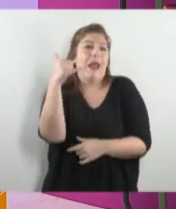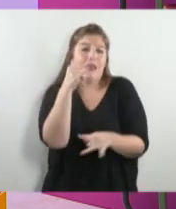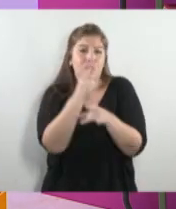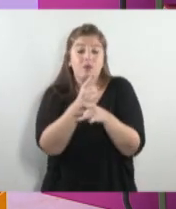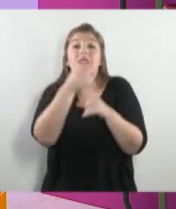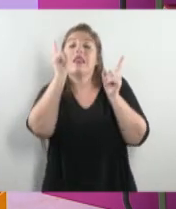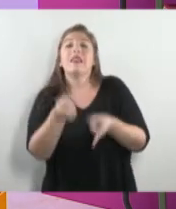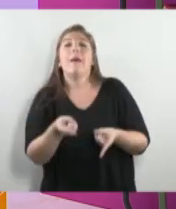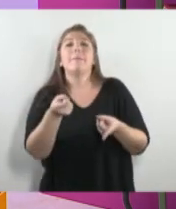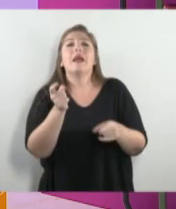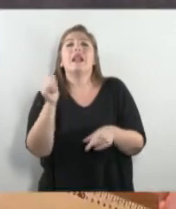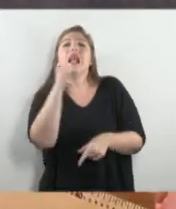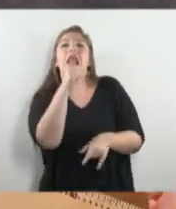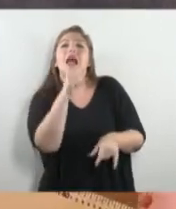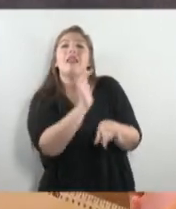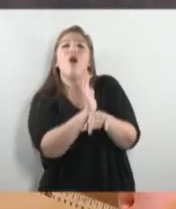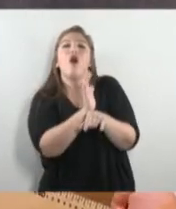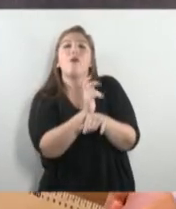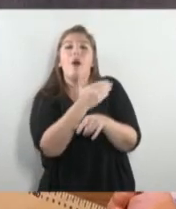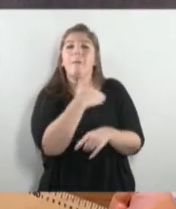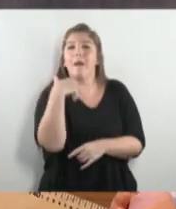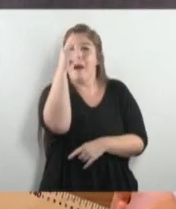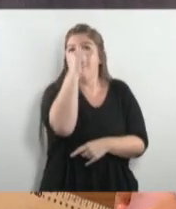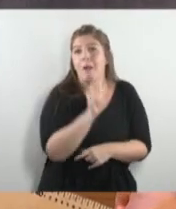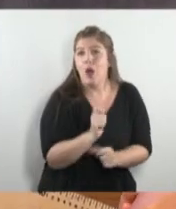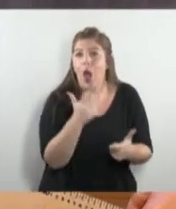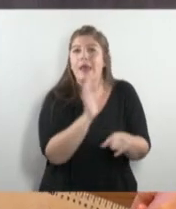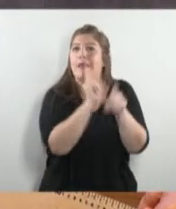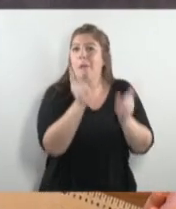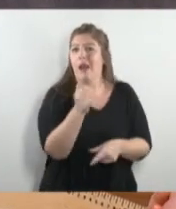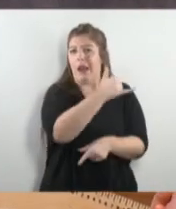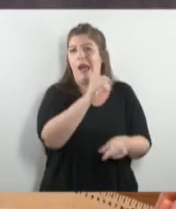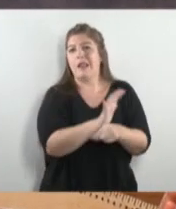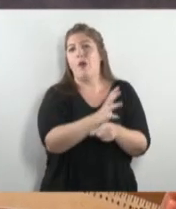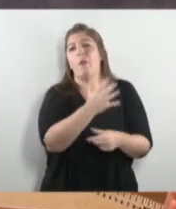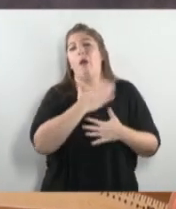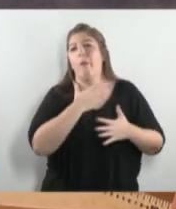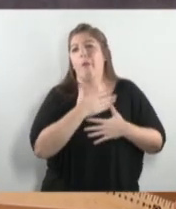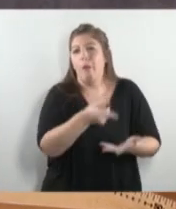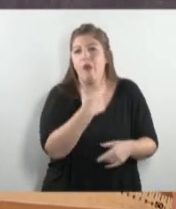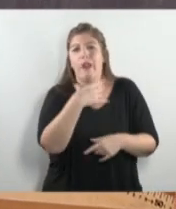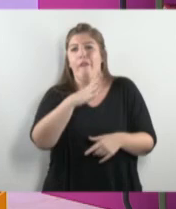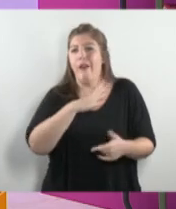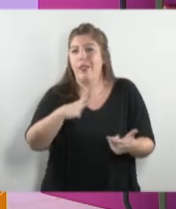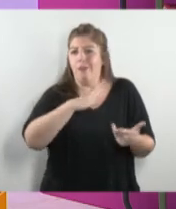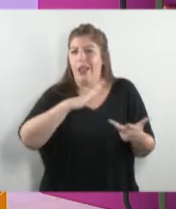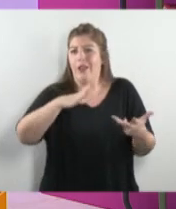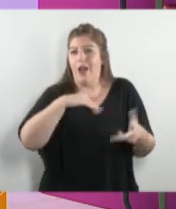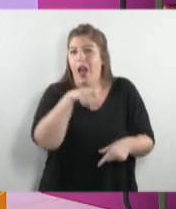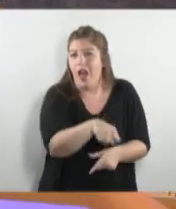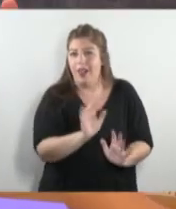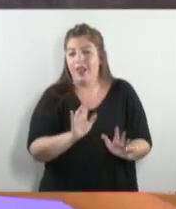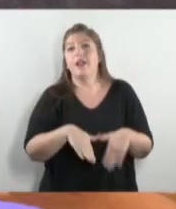una lectura negativa del huérfano, ¿no? Como totalmente. Que le está como un ser carente, sí, como sí, que, sí. Que le como falta a partir algún de modo. Esa falta vas